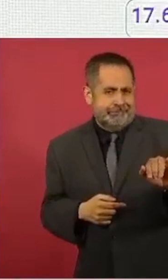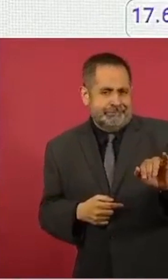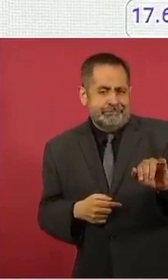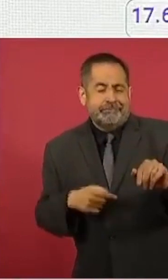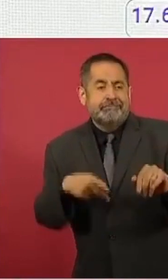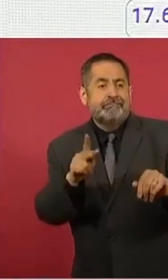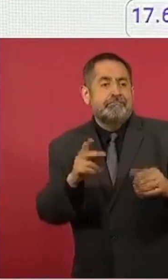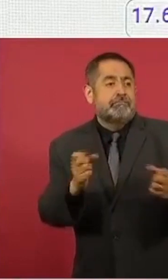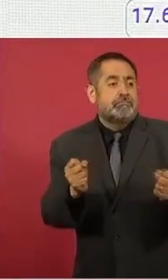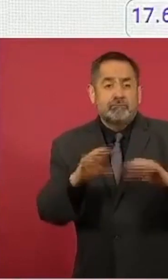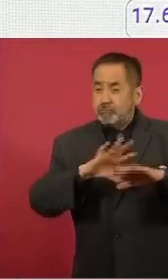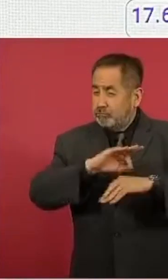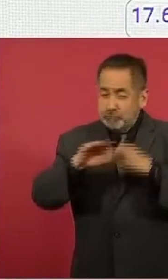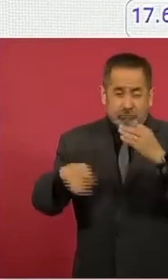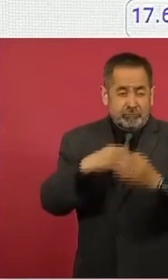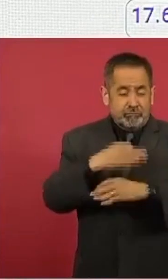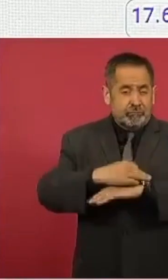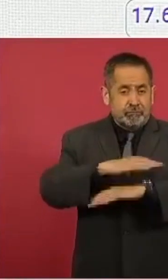casillas